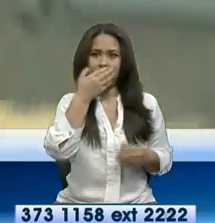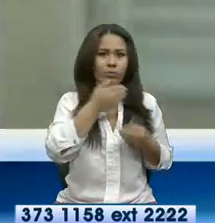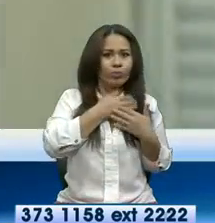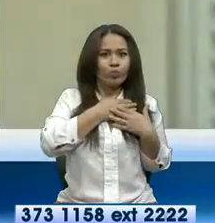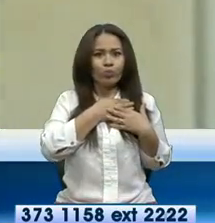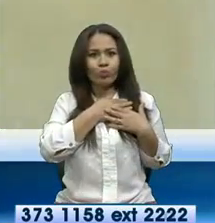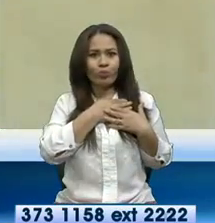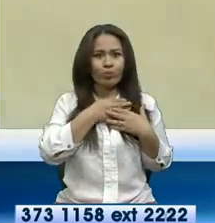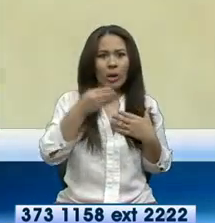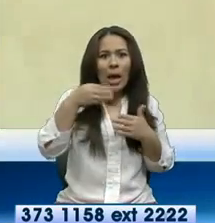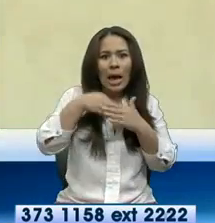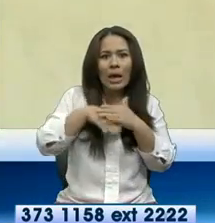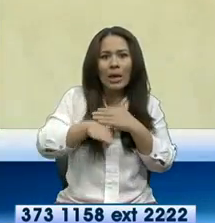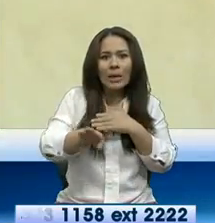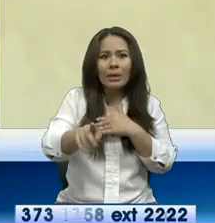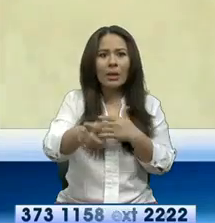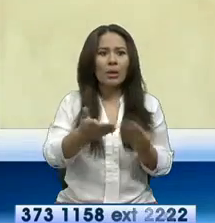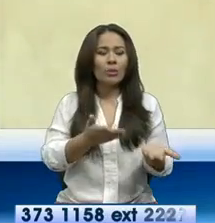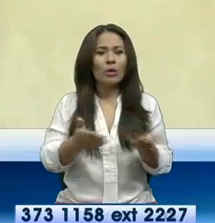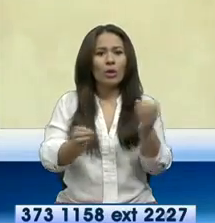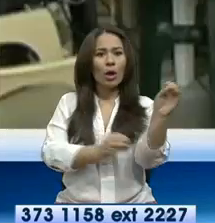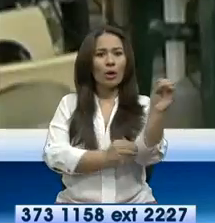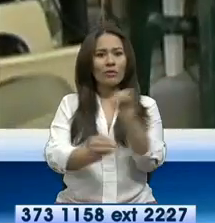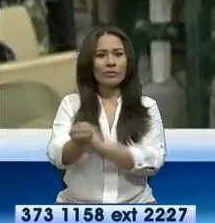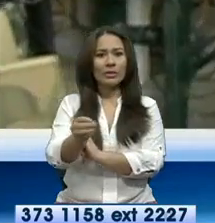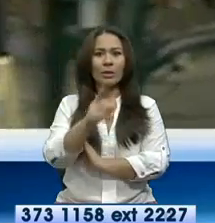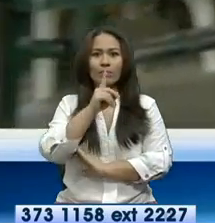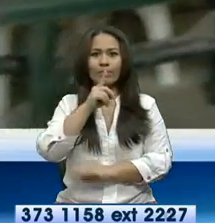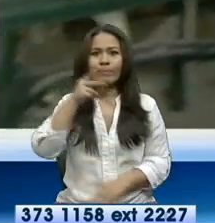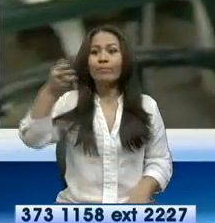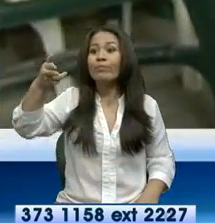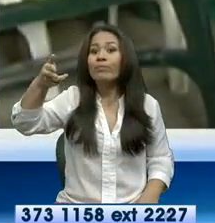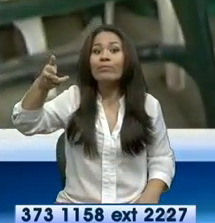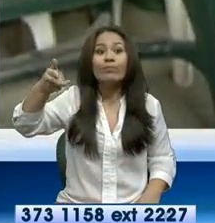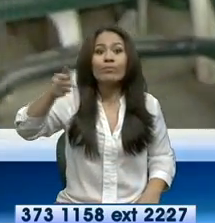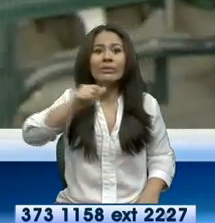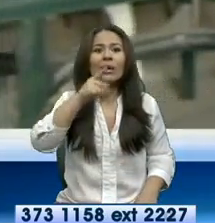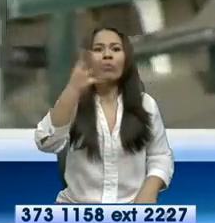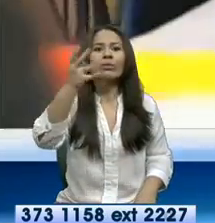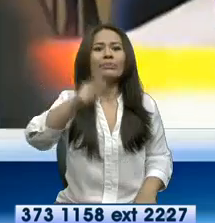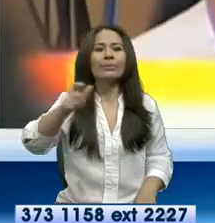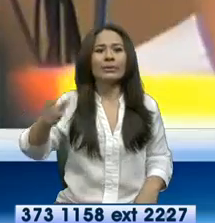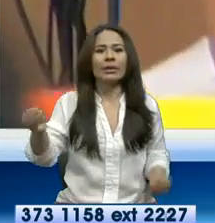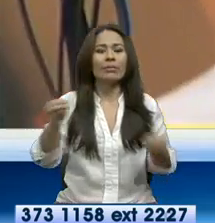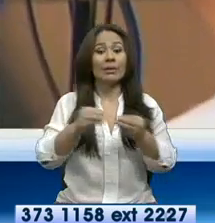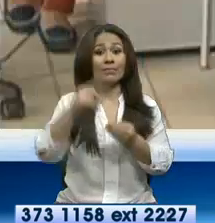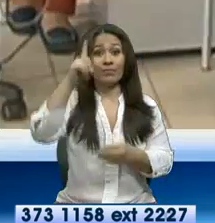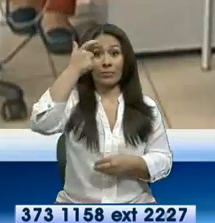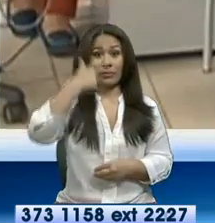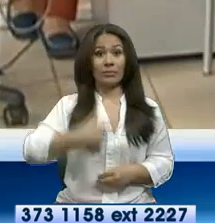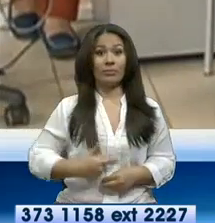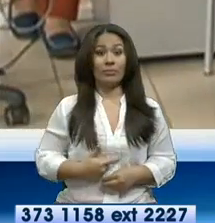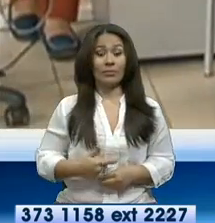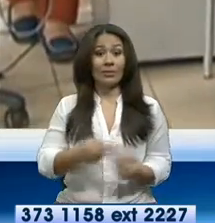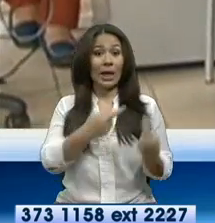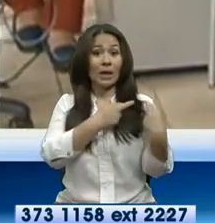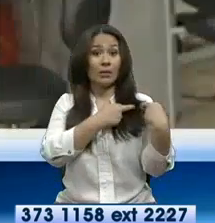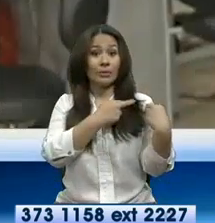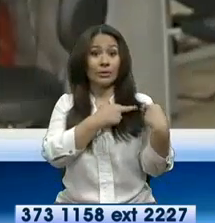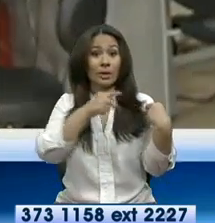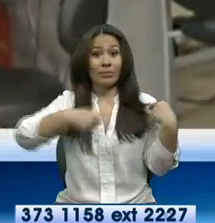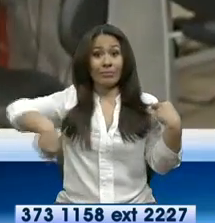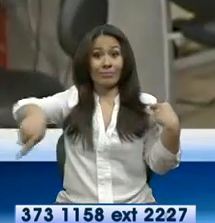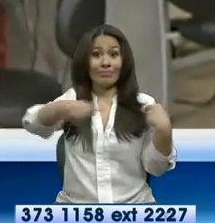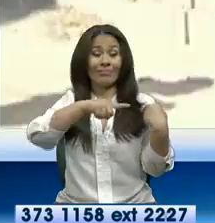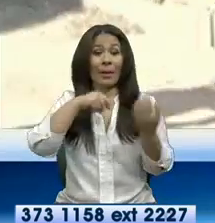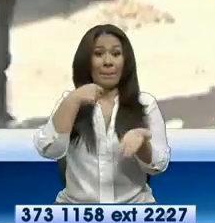de ingresar hasta la improvisada oficina, donde se encontraban 4 personas más. Una de ellas, el encargado de la obra, y